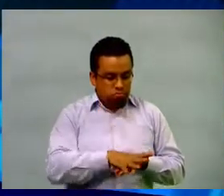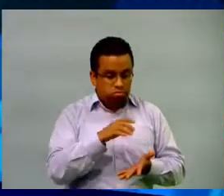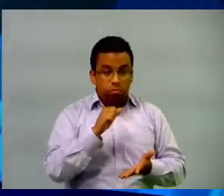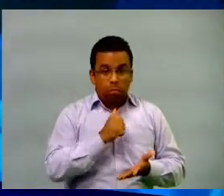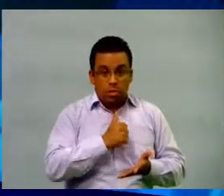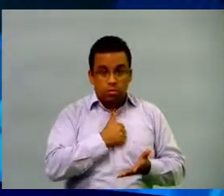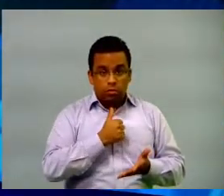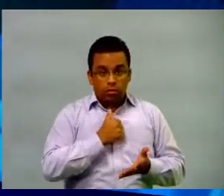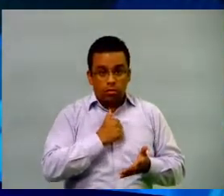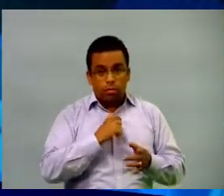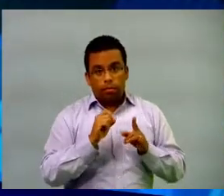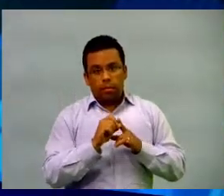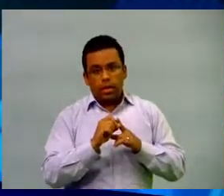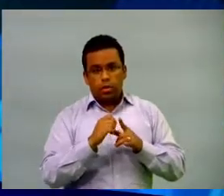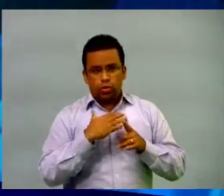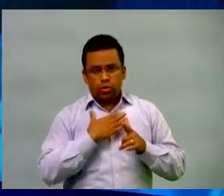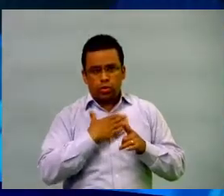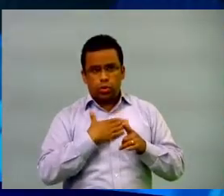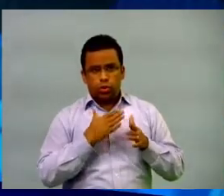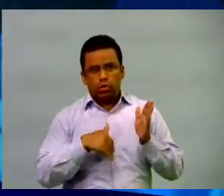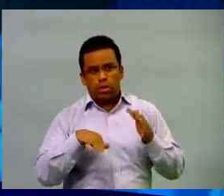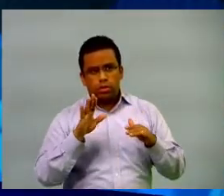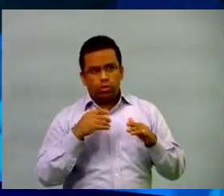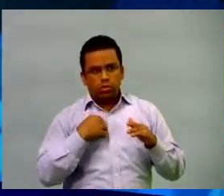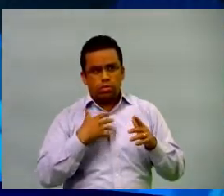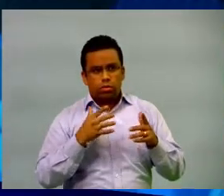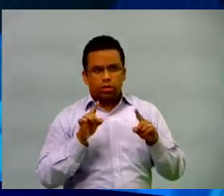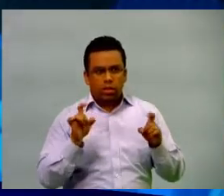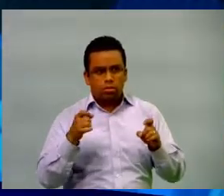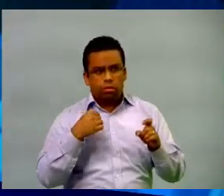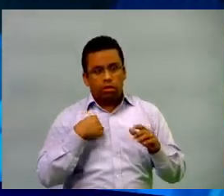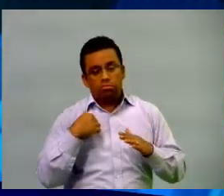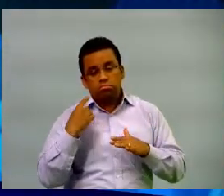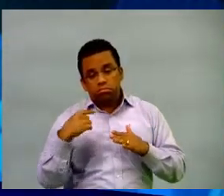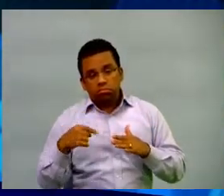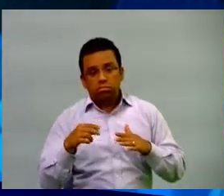digamos que la educación desde el punto de vista tradicional,